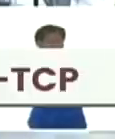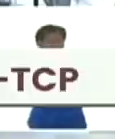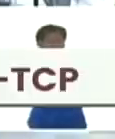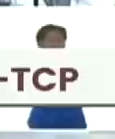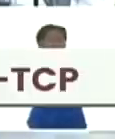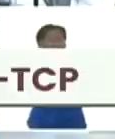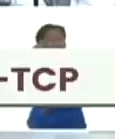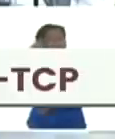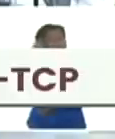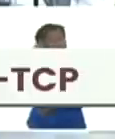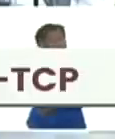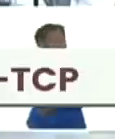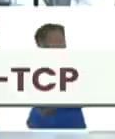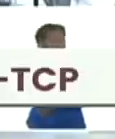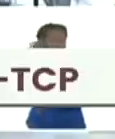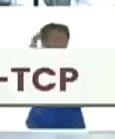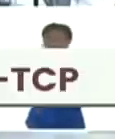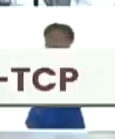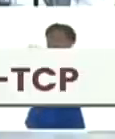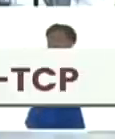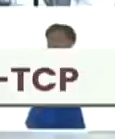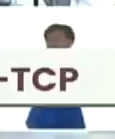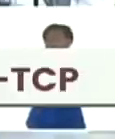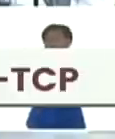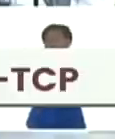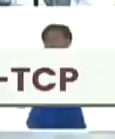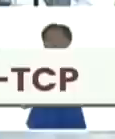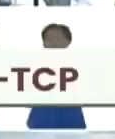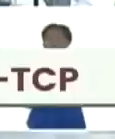después de profundos cambios,